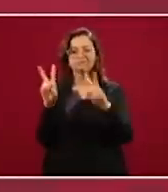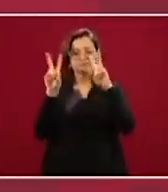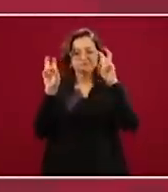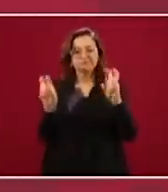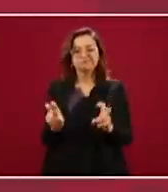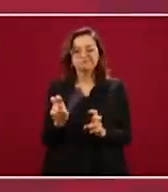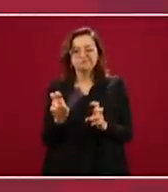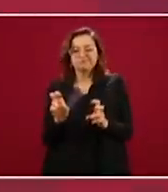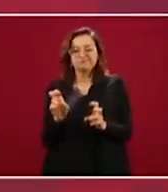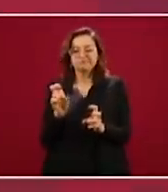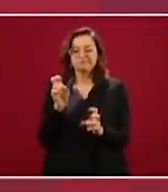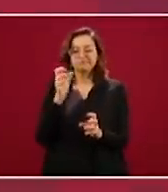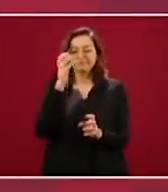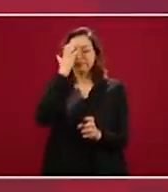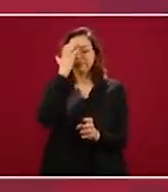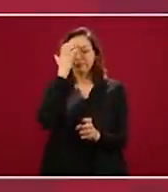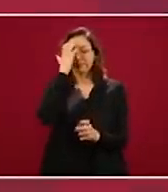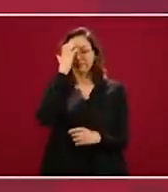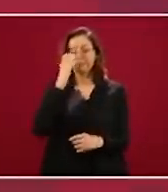materia.